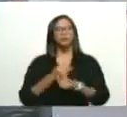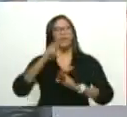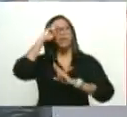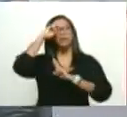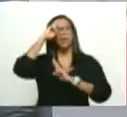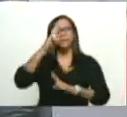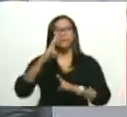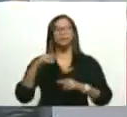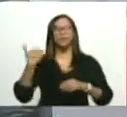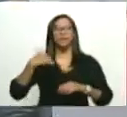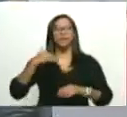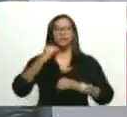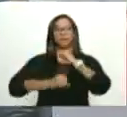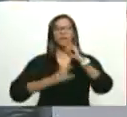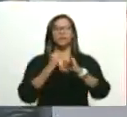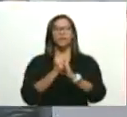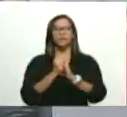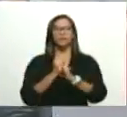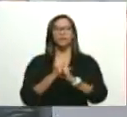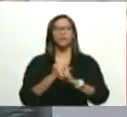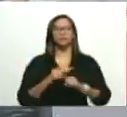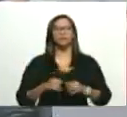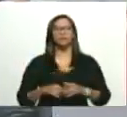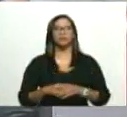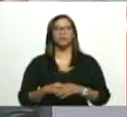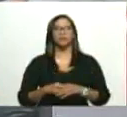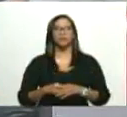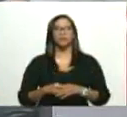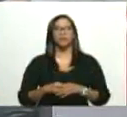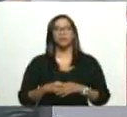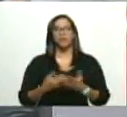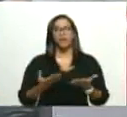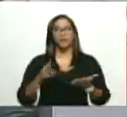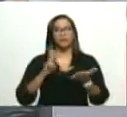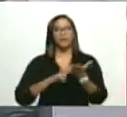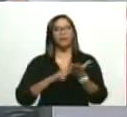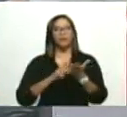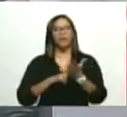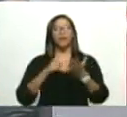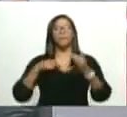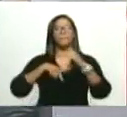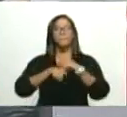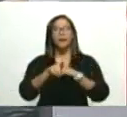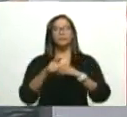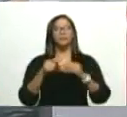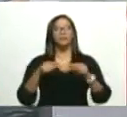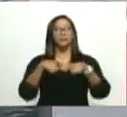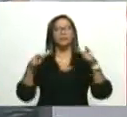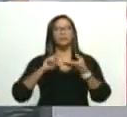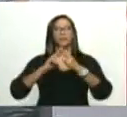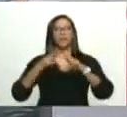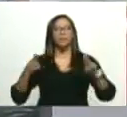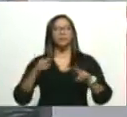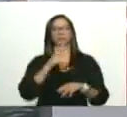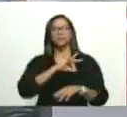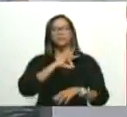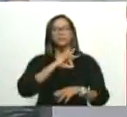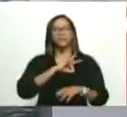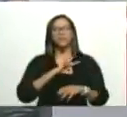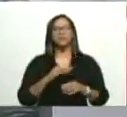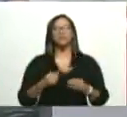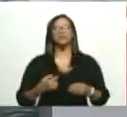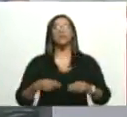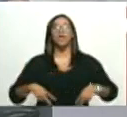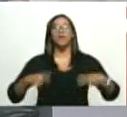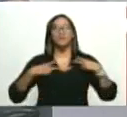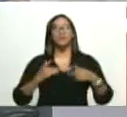al derecho internacional alrededor del mundo, que de verdad haya una construcción de la paz. Esa sociedad de vida digna